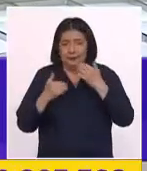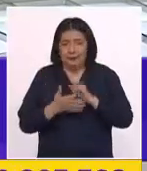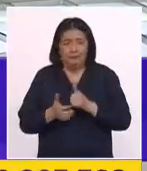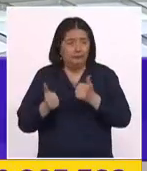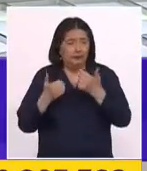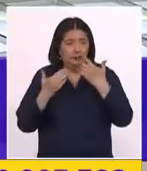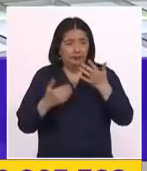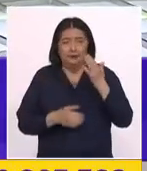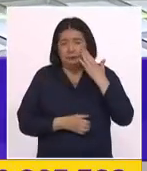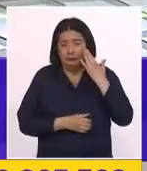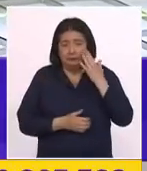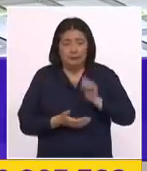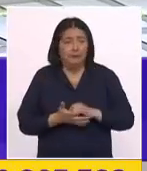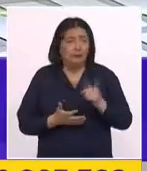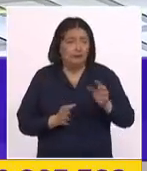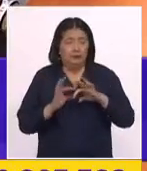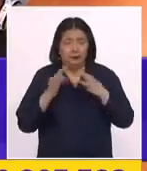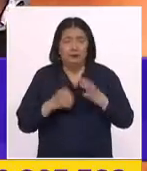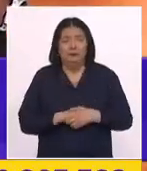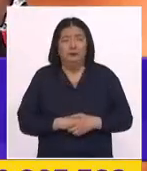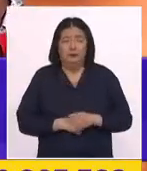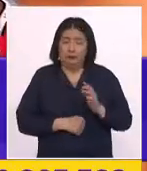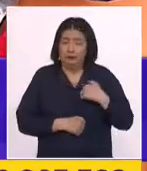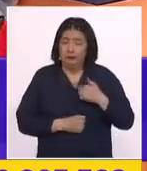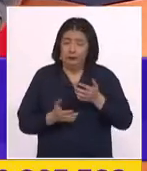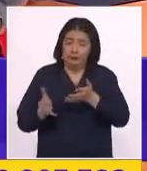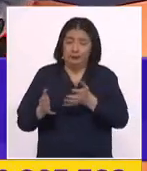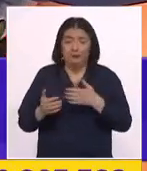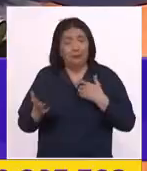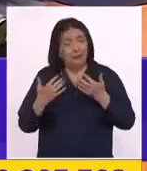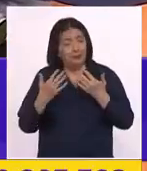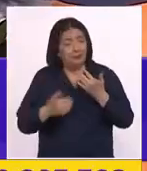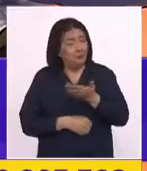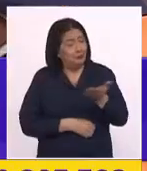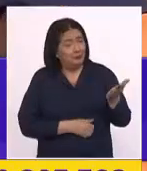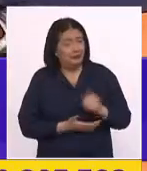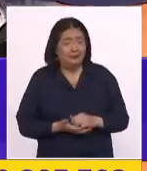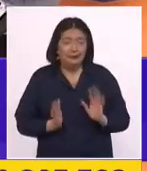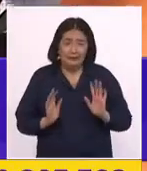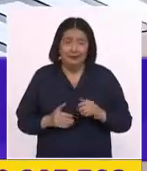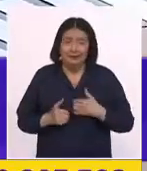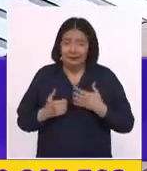muchas gracias a su mamá también y a su familia. Bueno, yo te dejo para que sigas conversando con ellas,